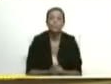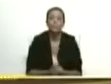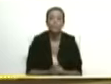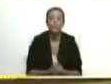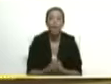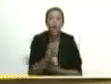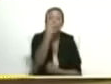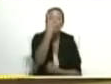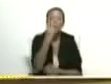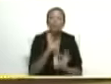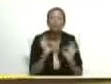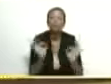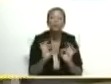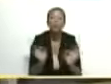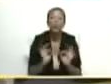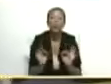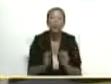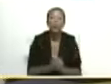Una sola.